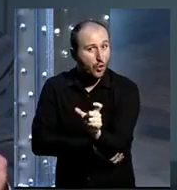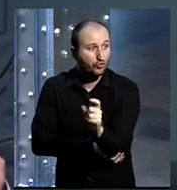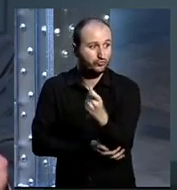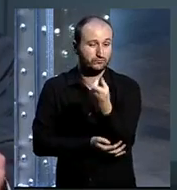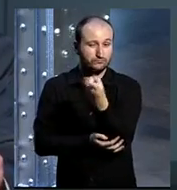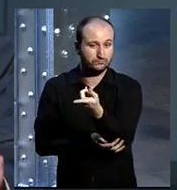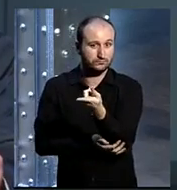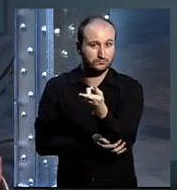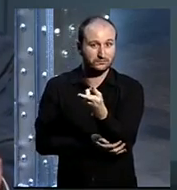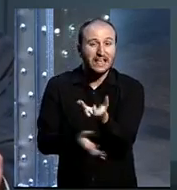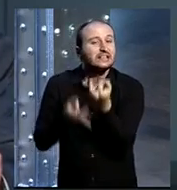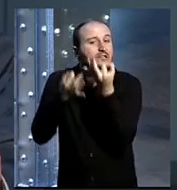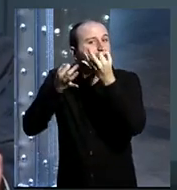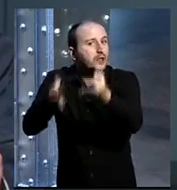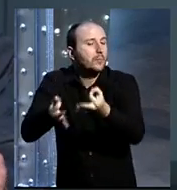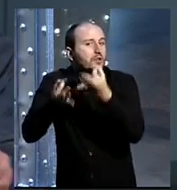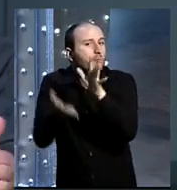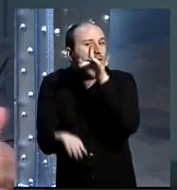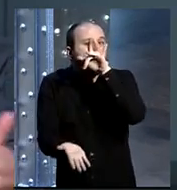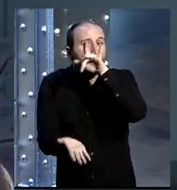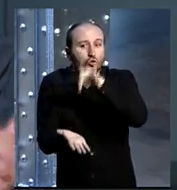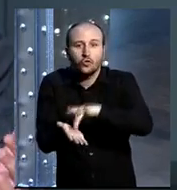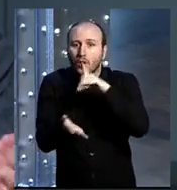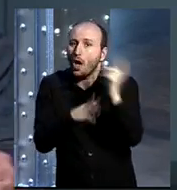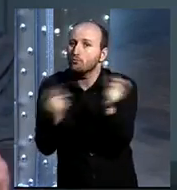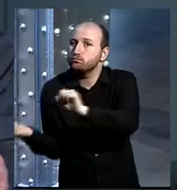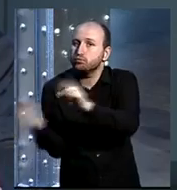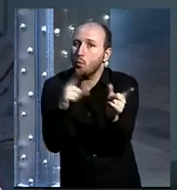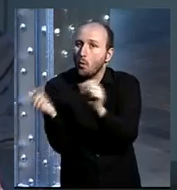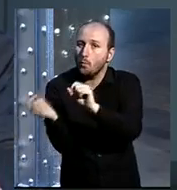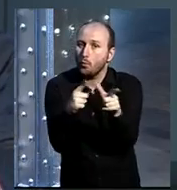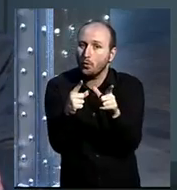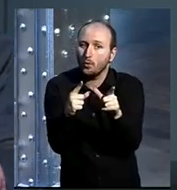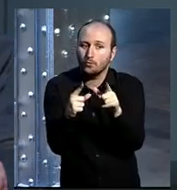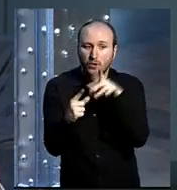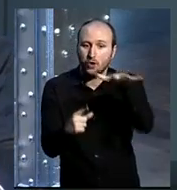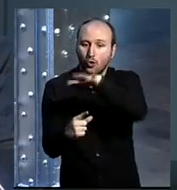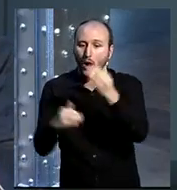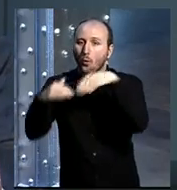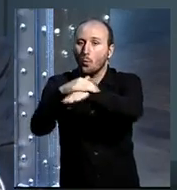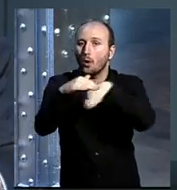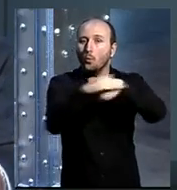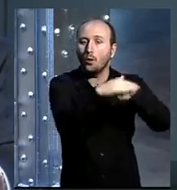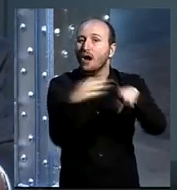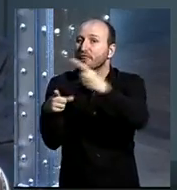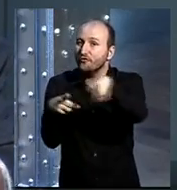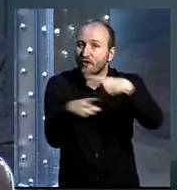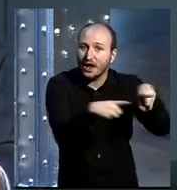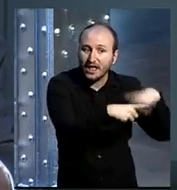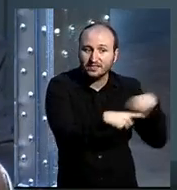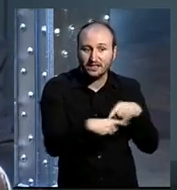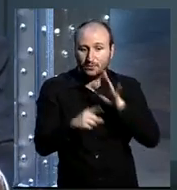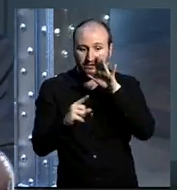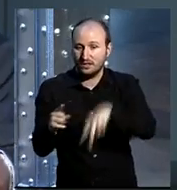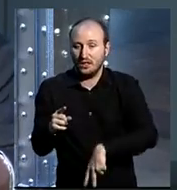tienen que internacionalmente transportarse, alojarse en sitios distintos, donde en definitiva va a haber